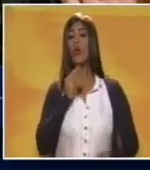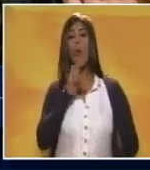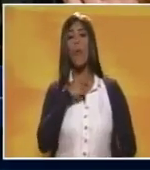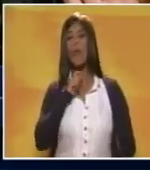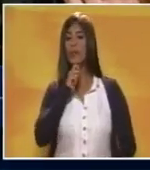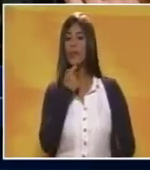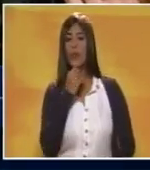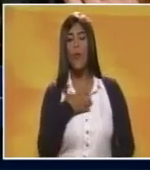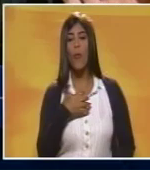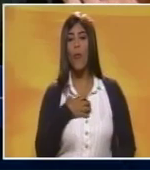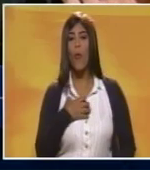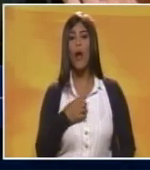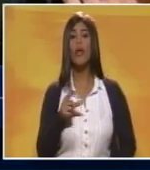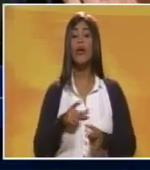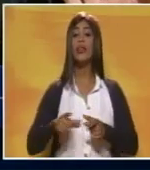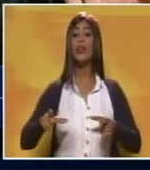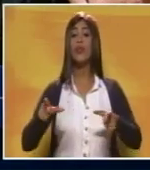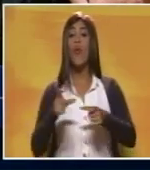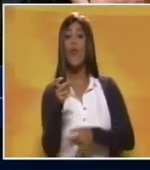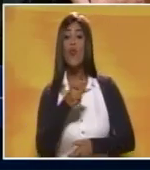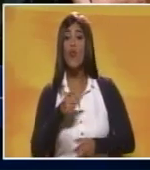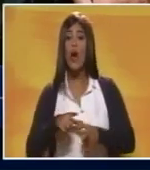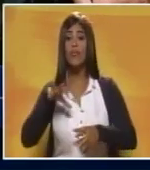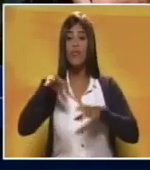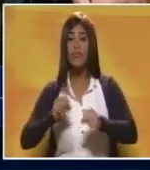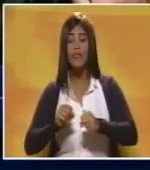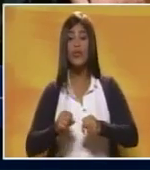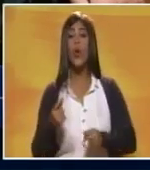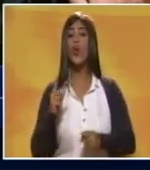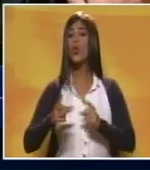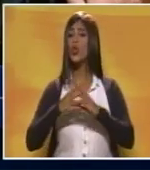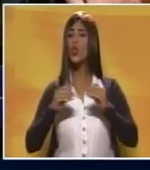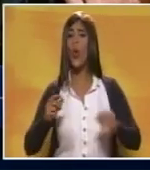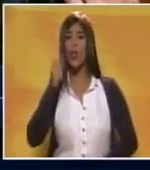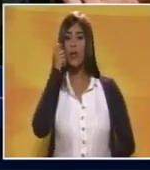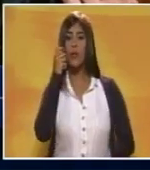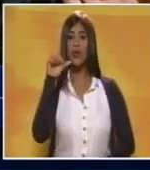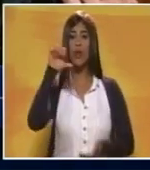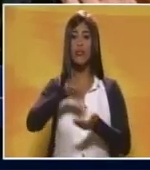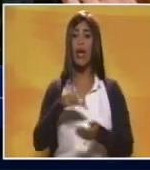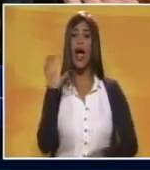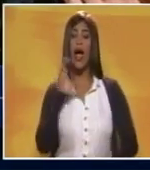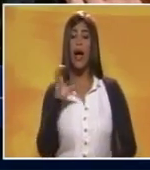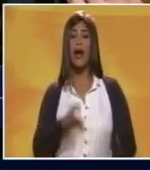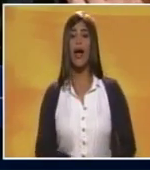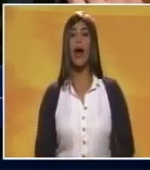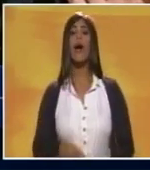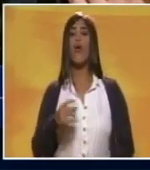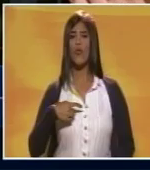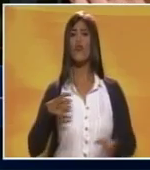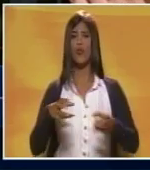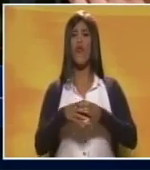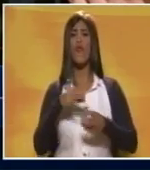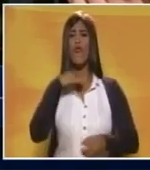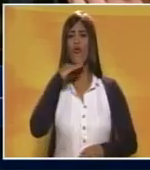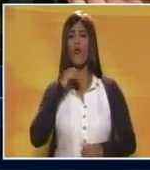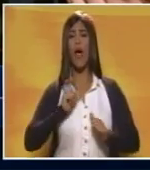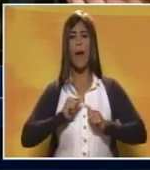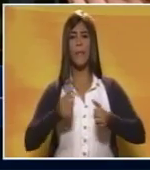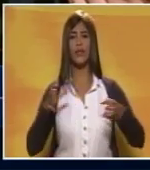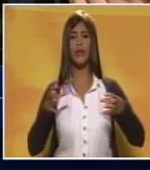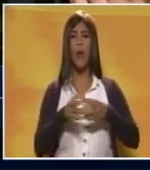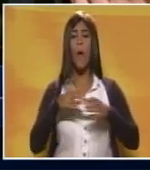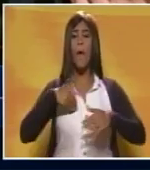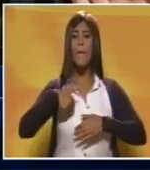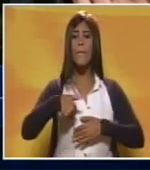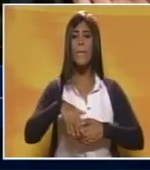momento, pero se está buscando la alternativa. Todos los diputados estamos en Caracas y hay suficiente quórum para realizarla. En